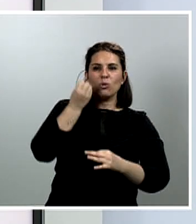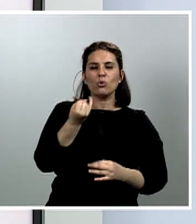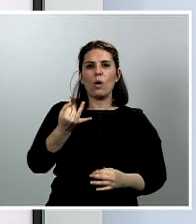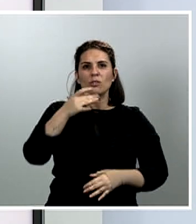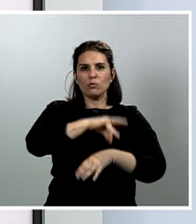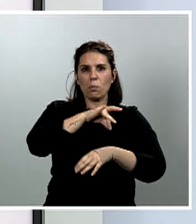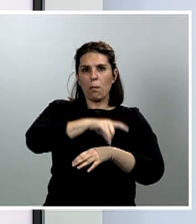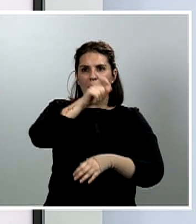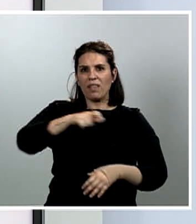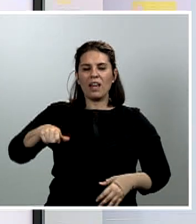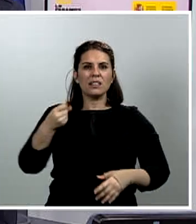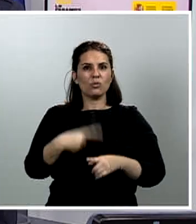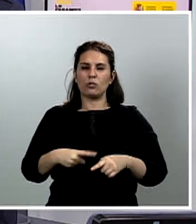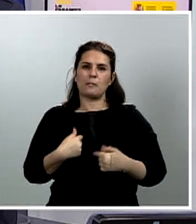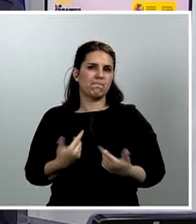ellos.